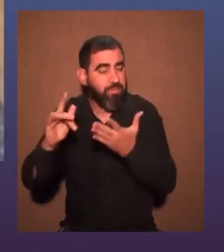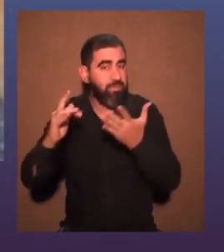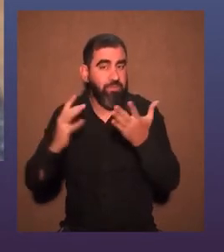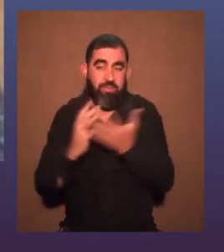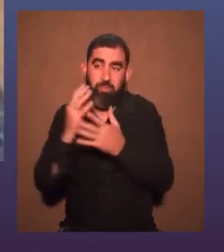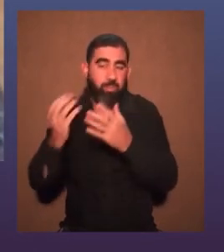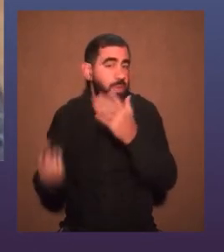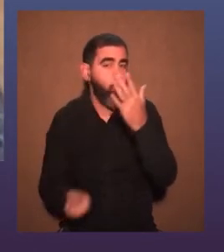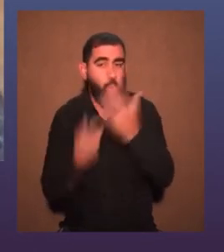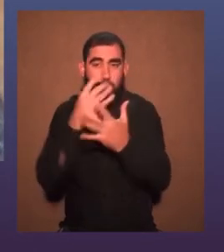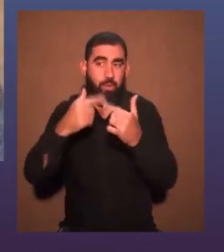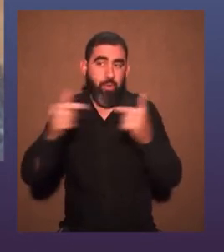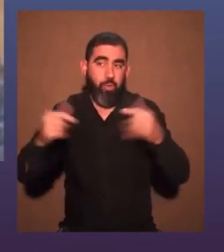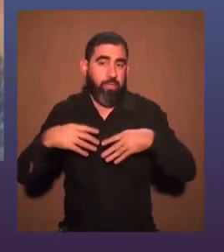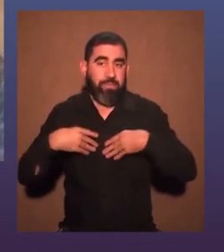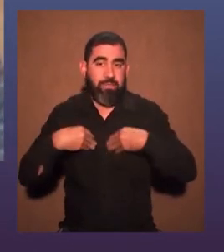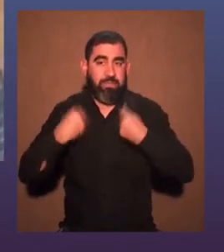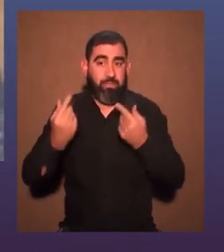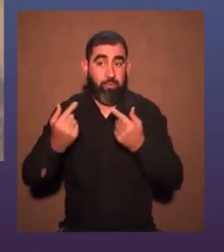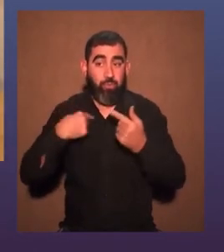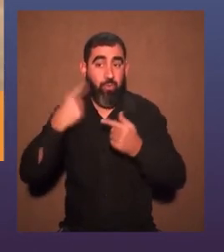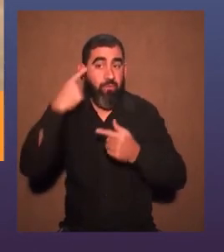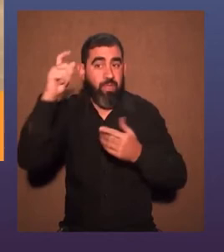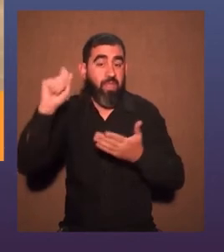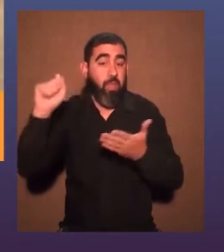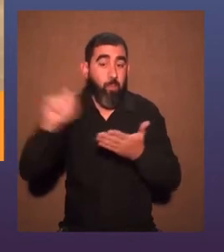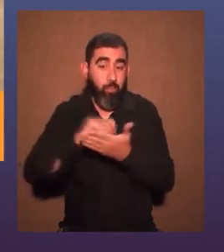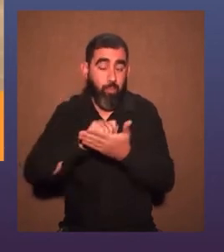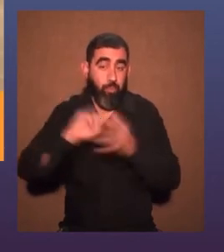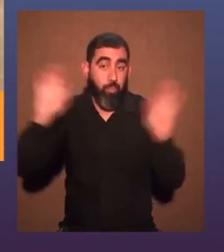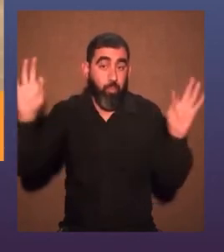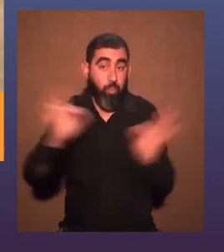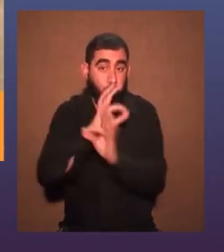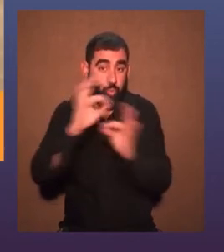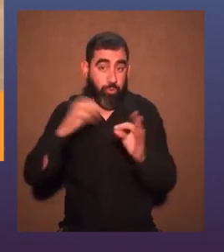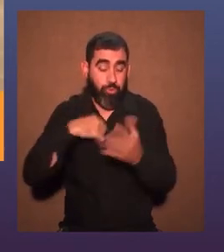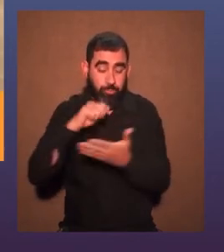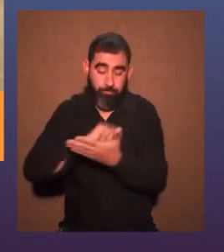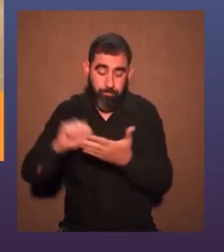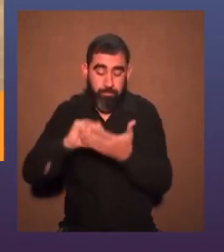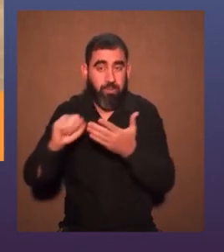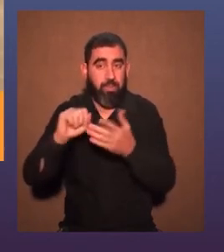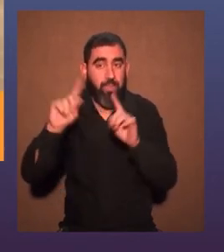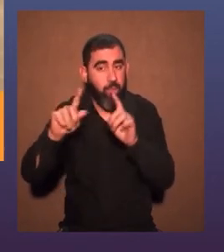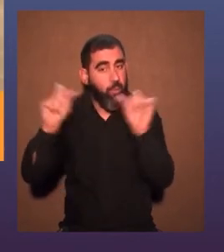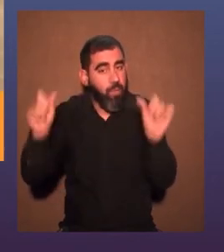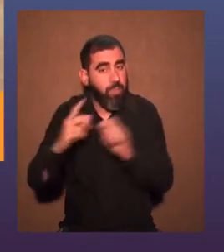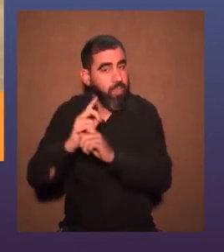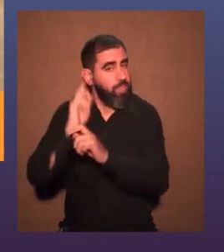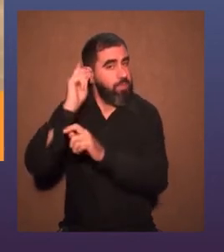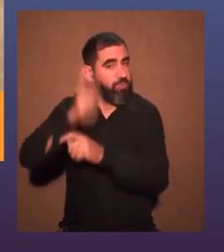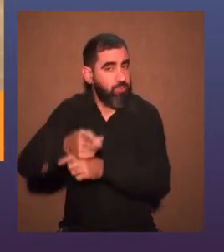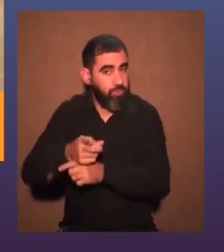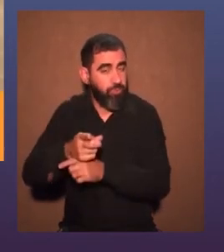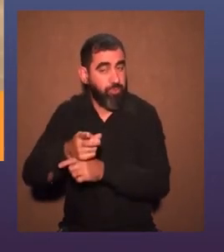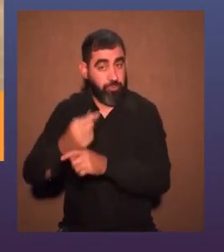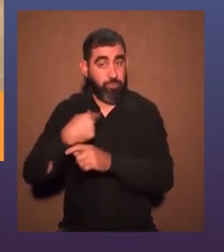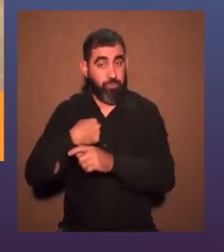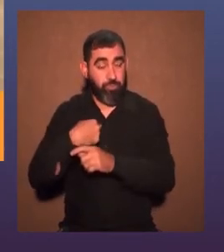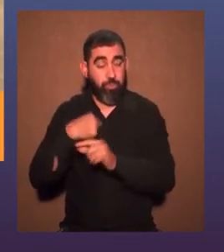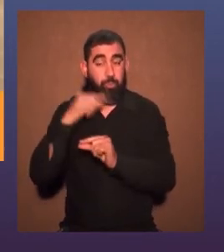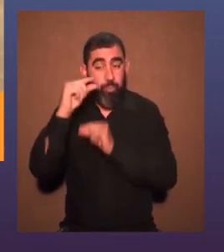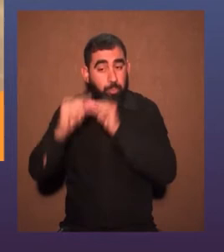siempre, bueno, en mi caso componer música, implica un tomar decisiones, si bien uno como